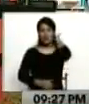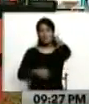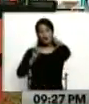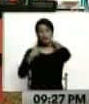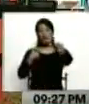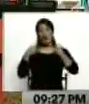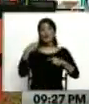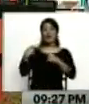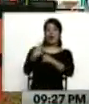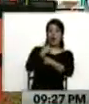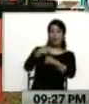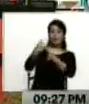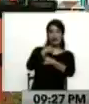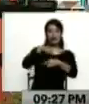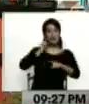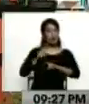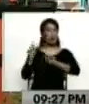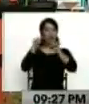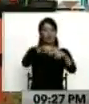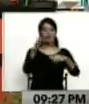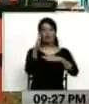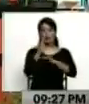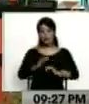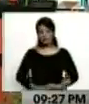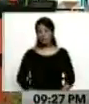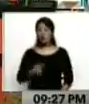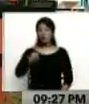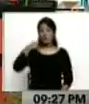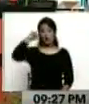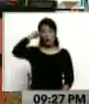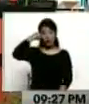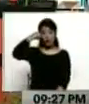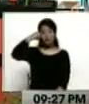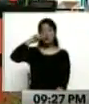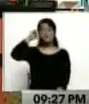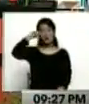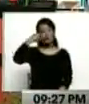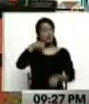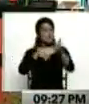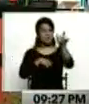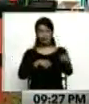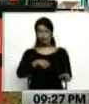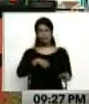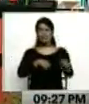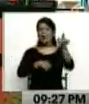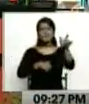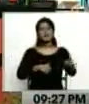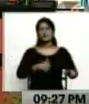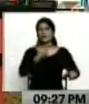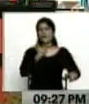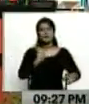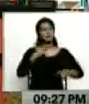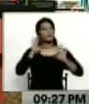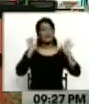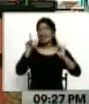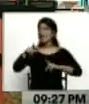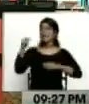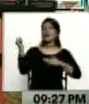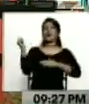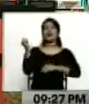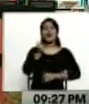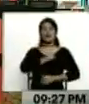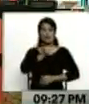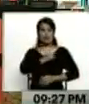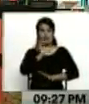dirigido Pero tenía que ir a misa obligado a alguien se le ocurrió Buen día decir que la misa era los que eran